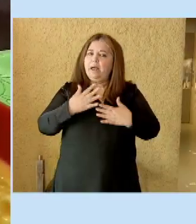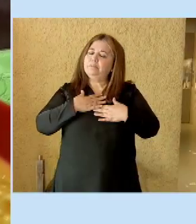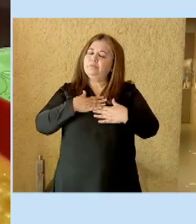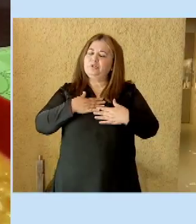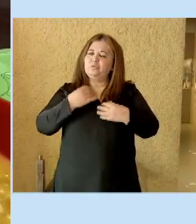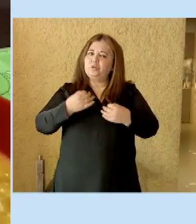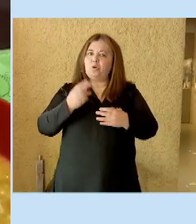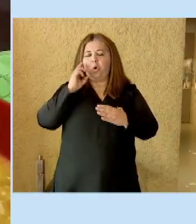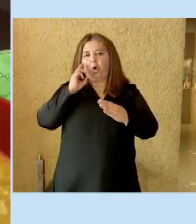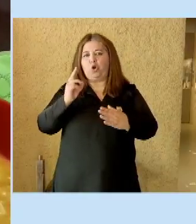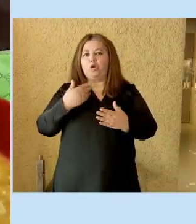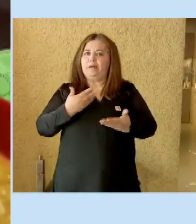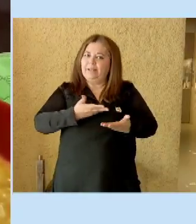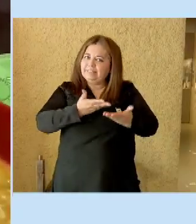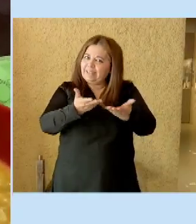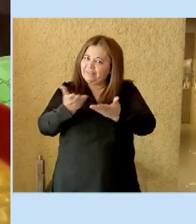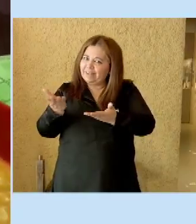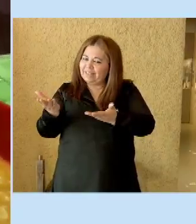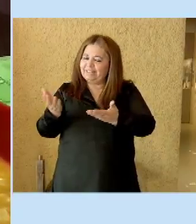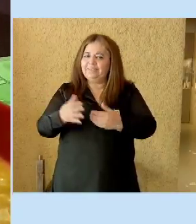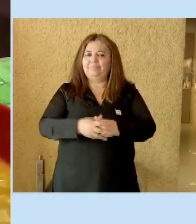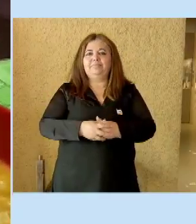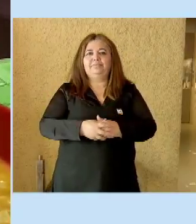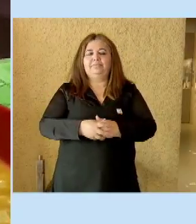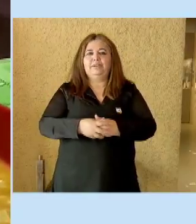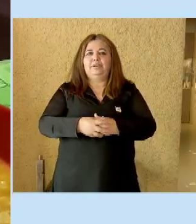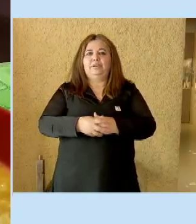honor servirles.